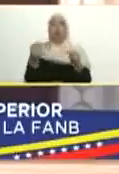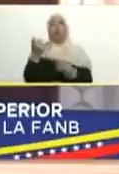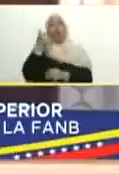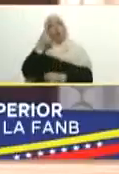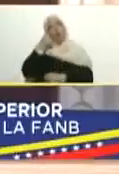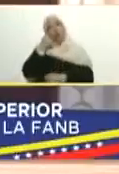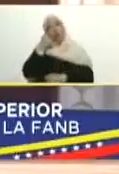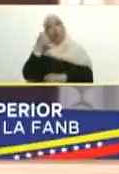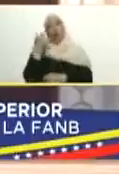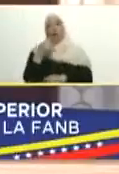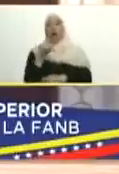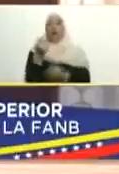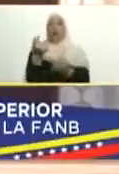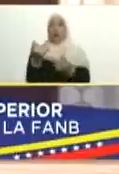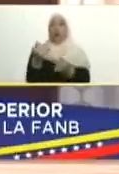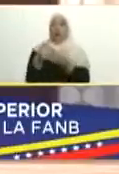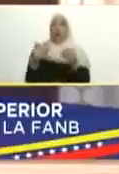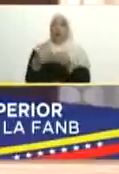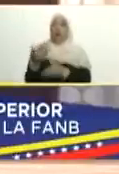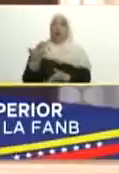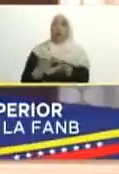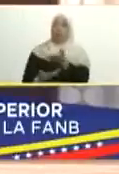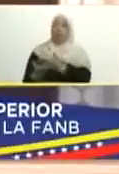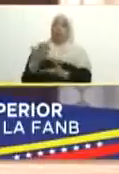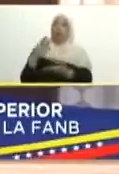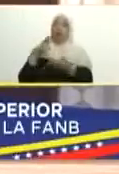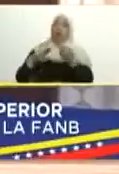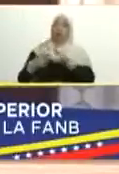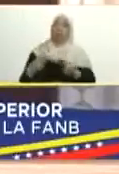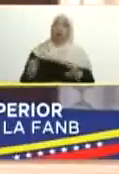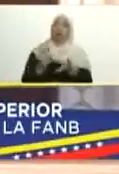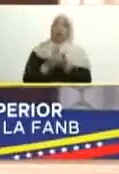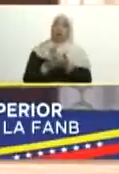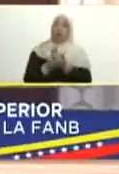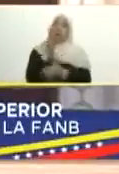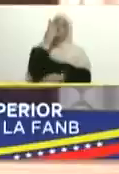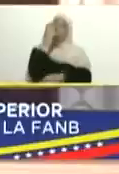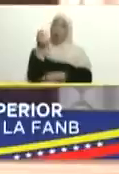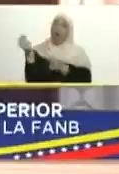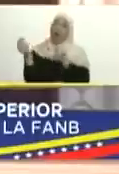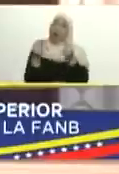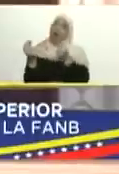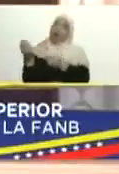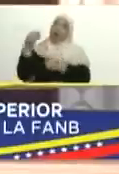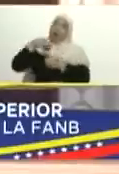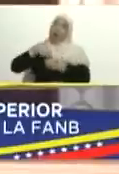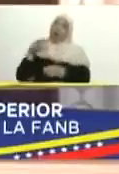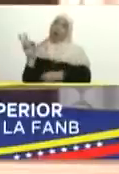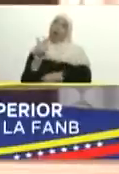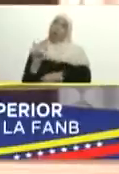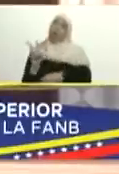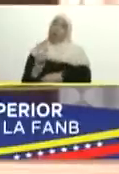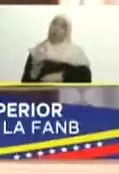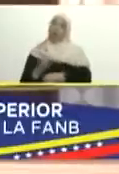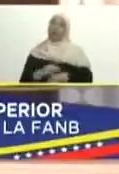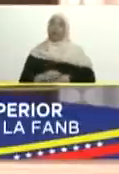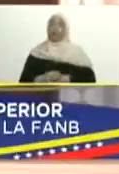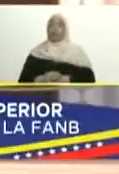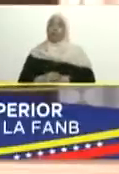como siempre hemos dicho, hay que consolidar la paz, la armonía, el entendimiento, el diálogo interno de los venezolanos y las